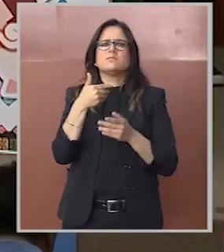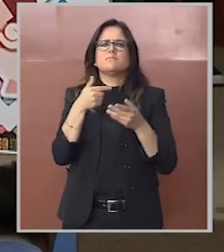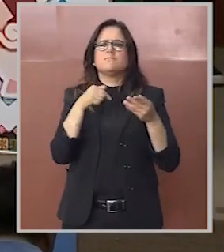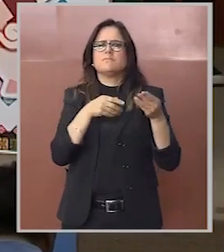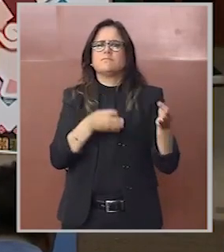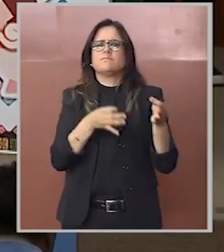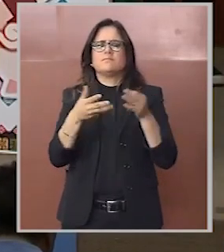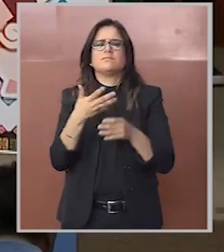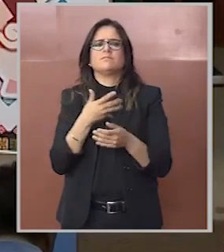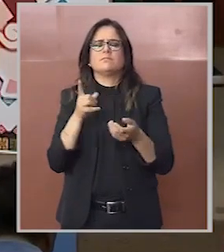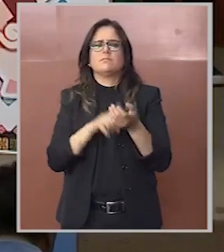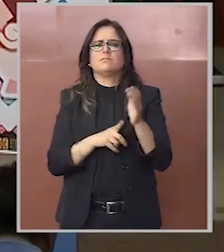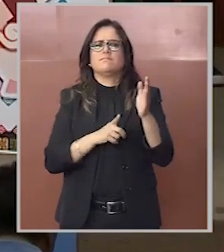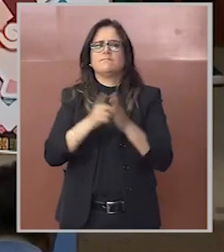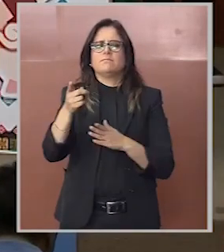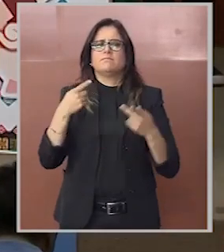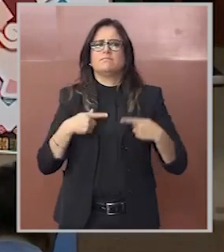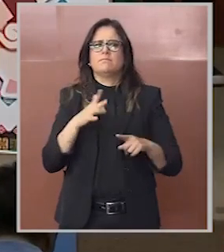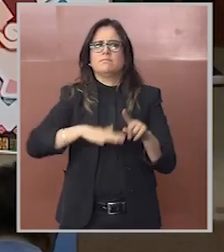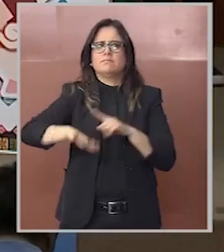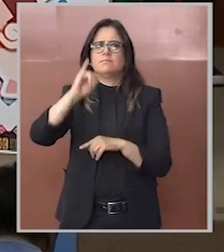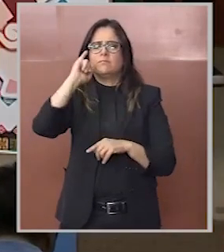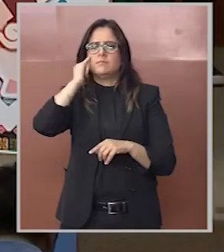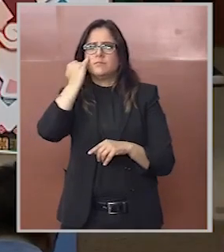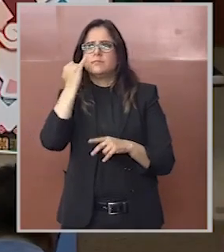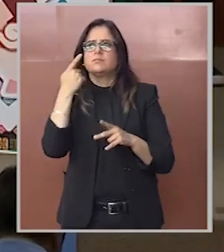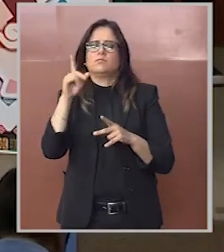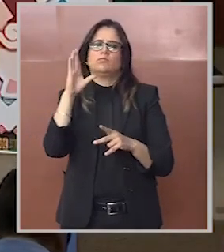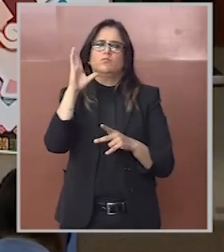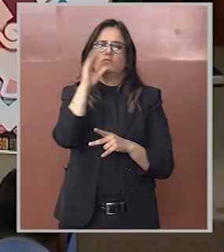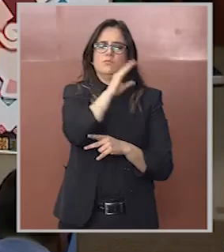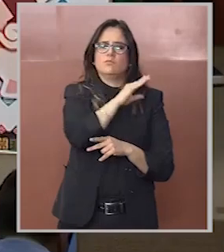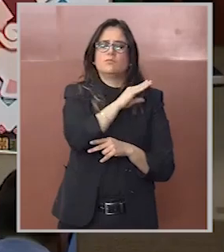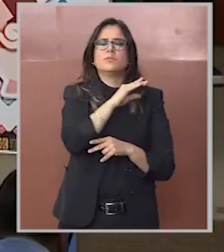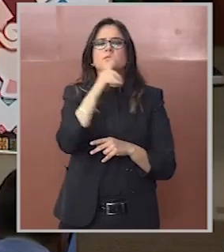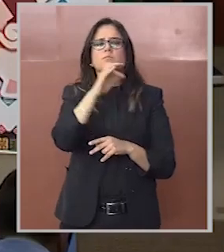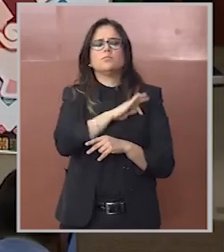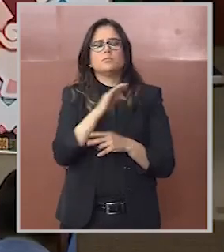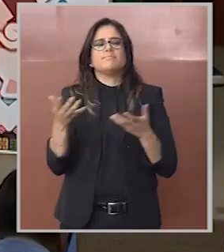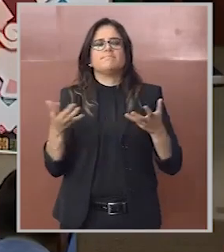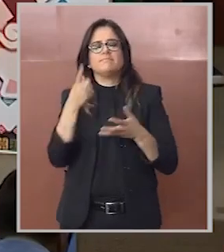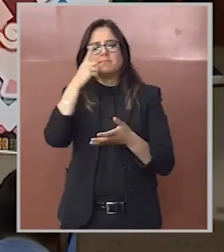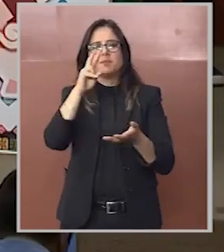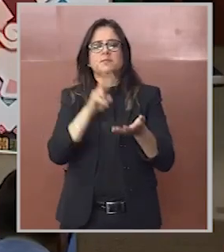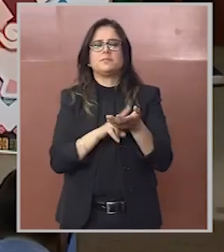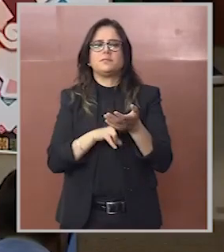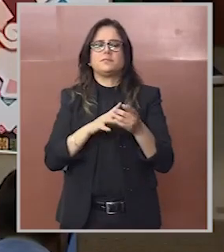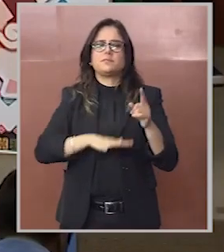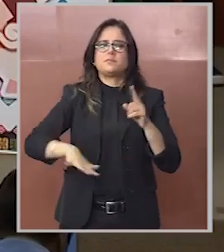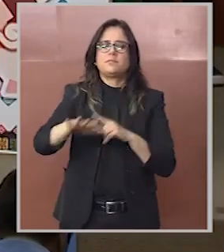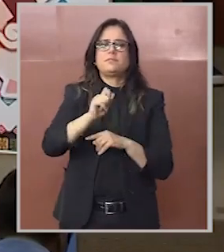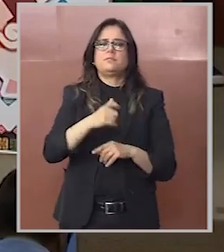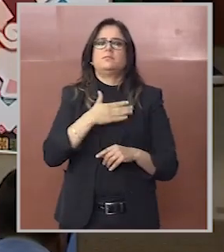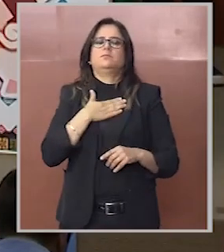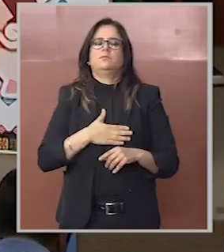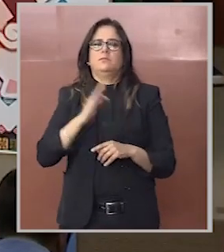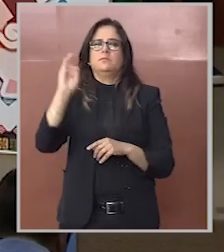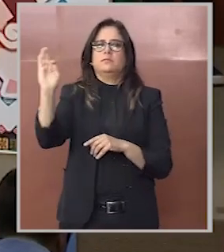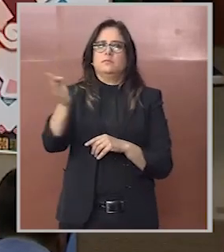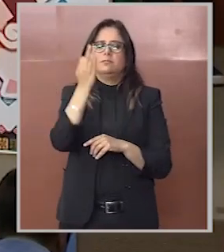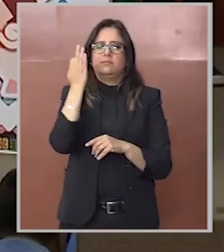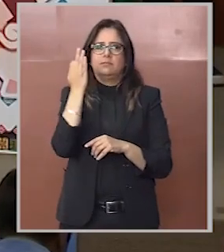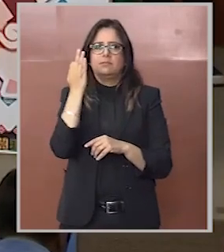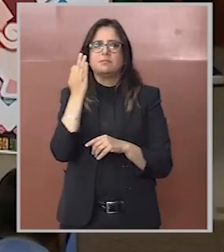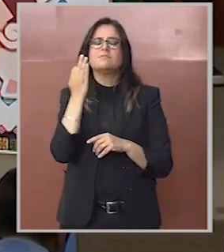derechos que tiene la población indígena y afromexicana que puedan hacer valer pues ante la justicia Federal no entonces